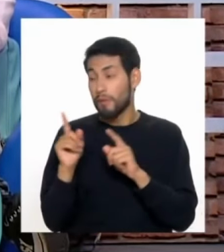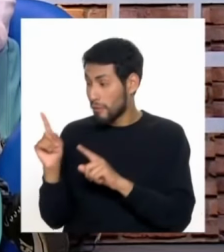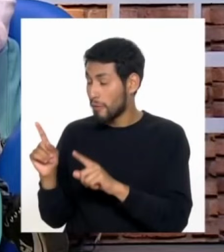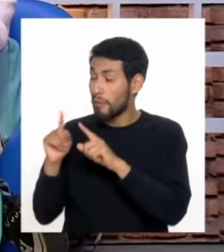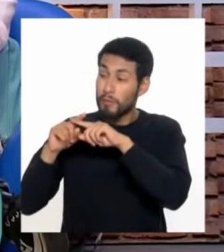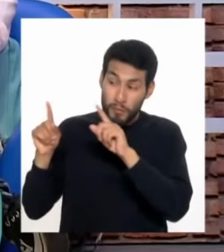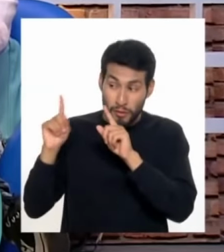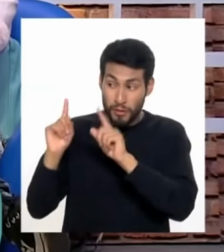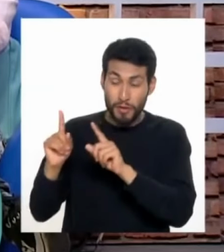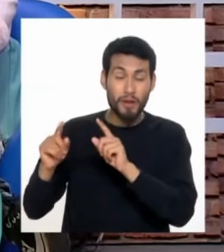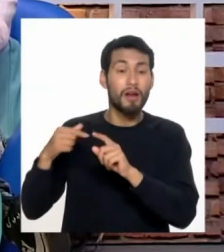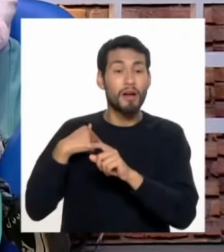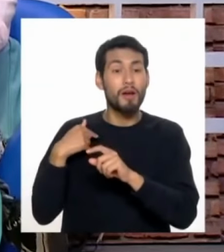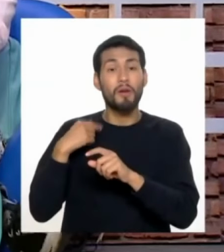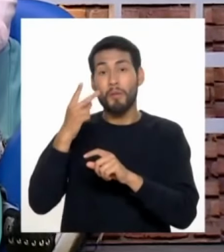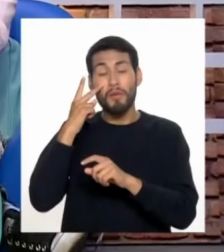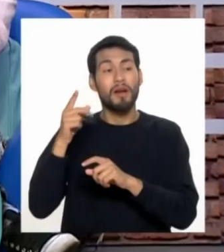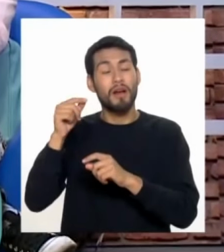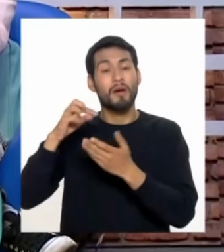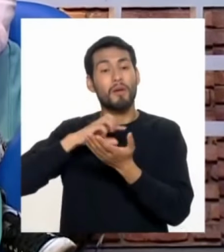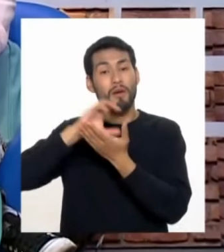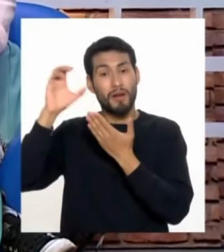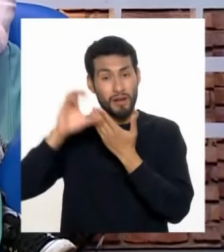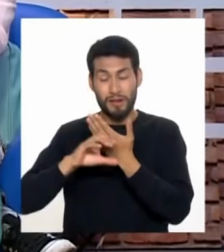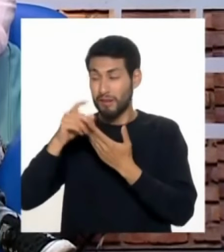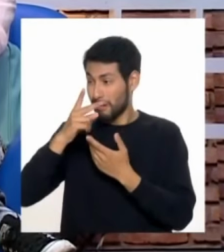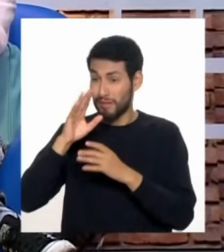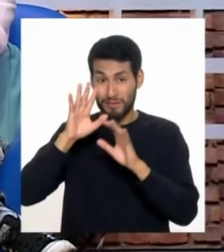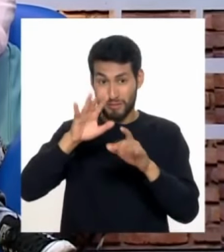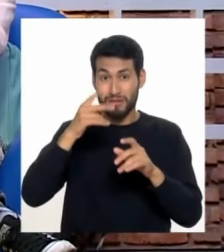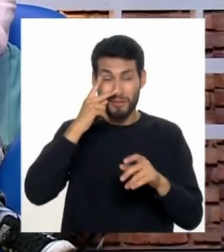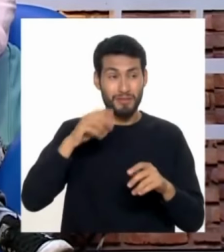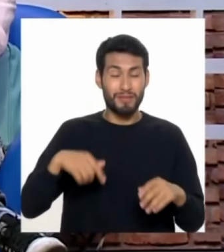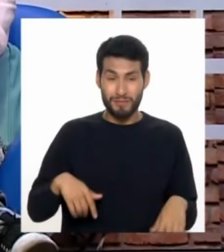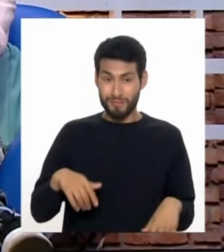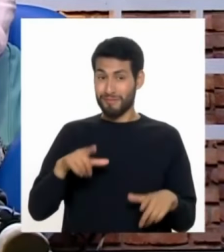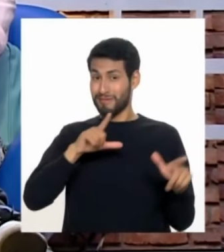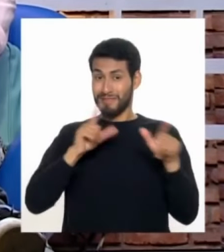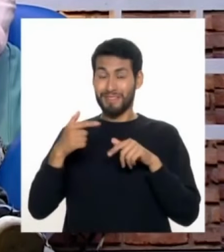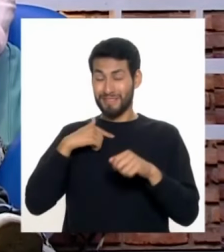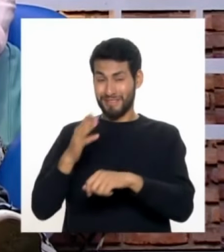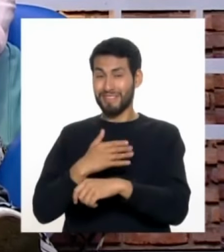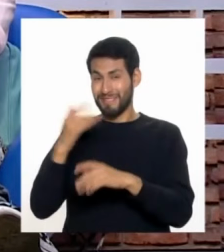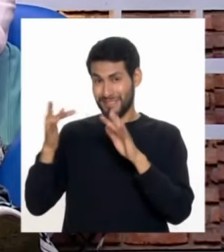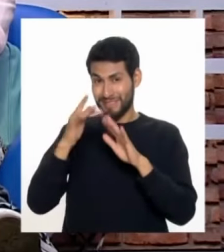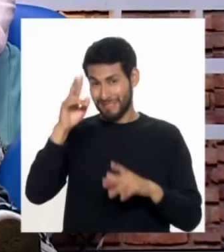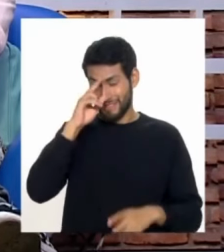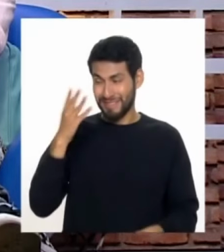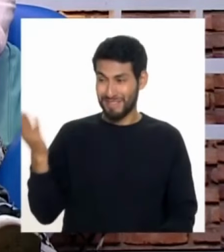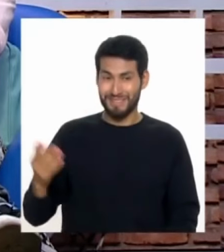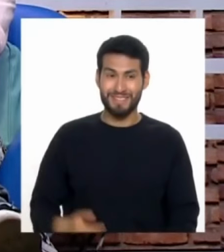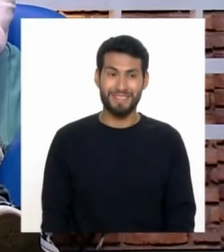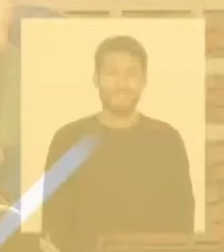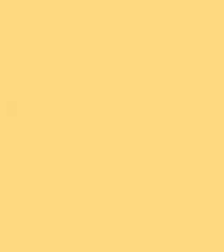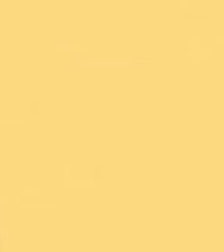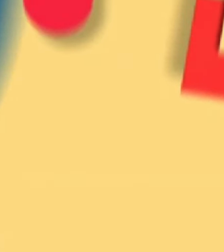Pero antes vamos a ver una agenda súper importante. Claro. Nos acomodamos para volver con más música aquí en Conecta Perú. Sí.